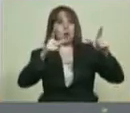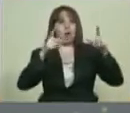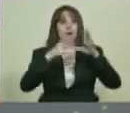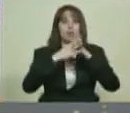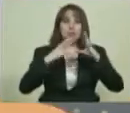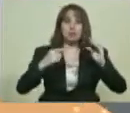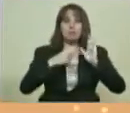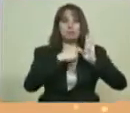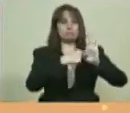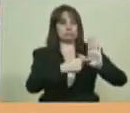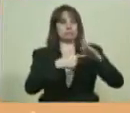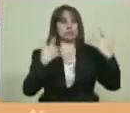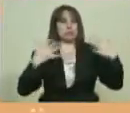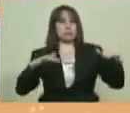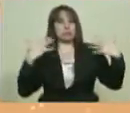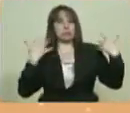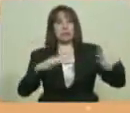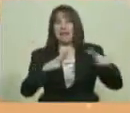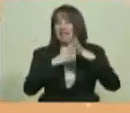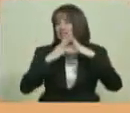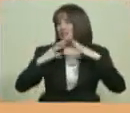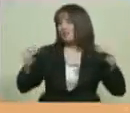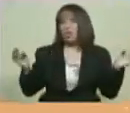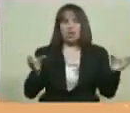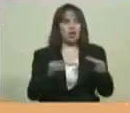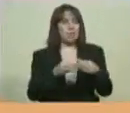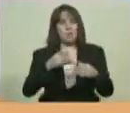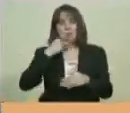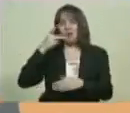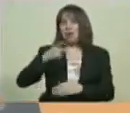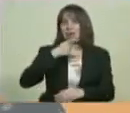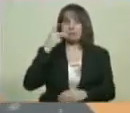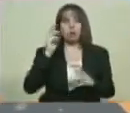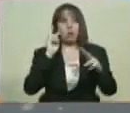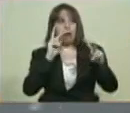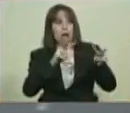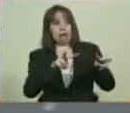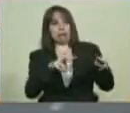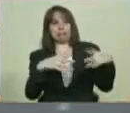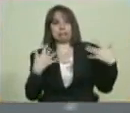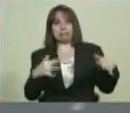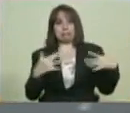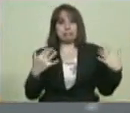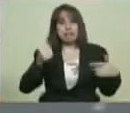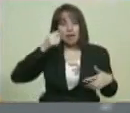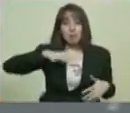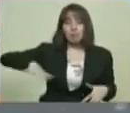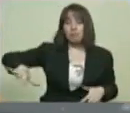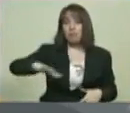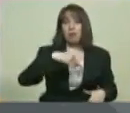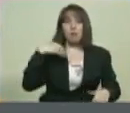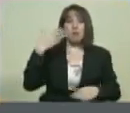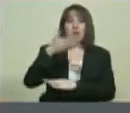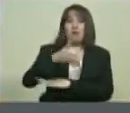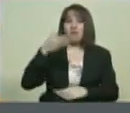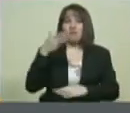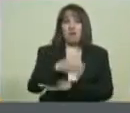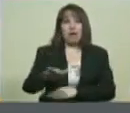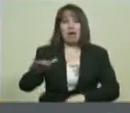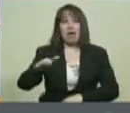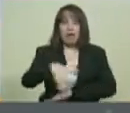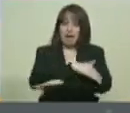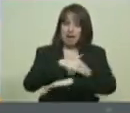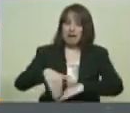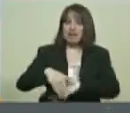el establishment, a todas las cúpulas políticas de entonces. El pueblo salió a las calles, sino que la